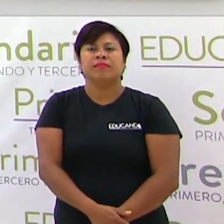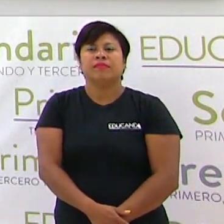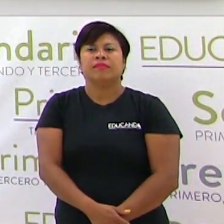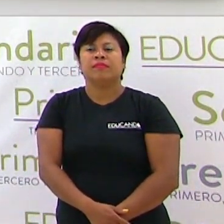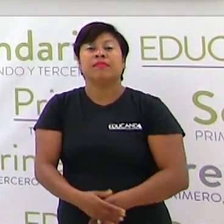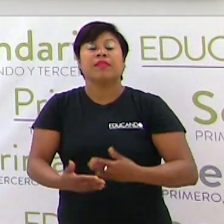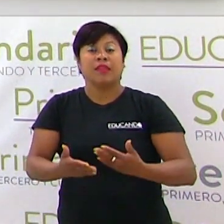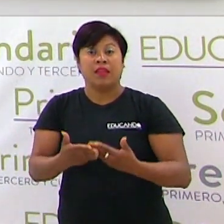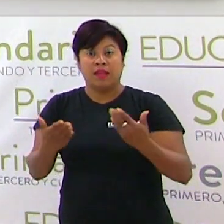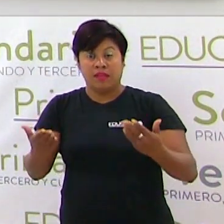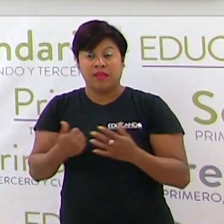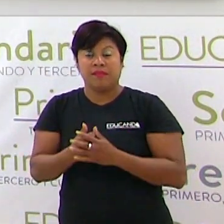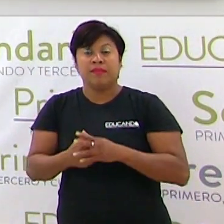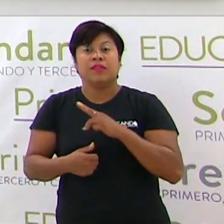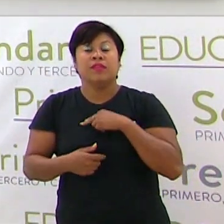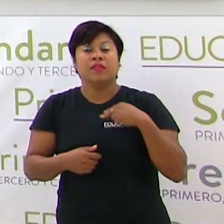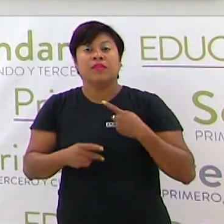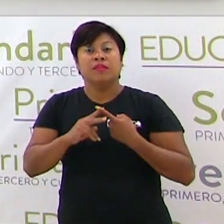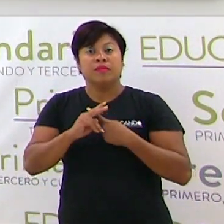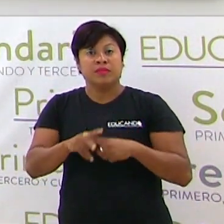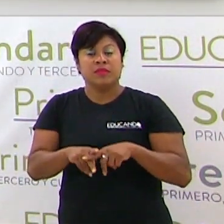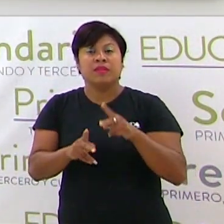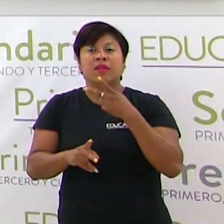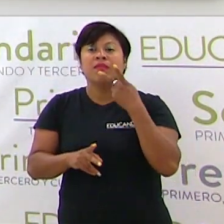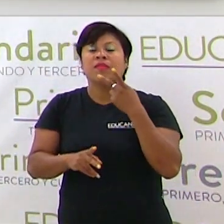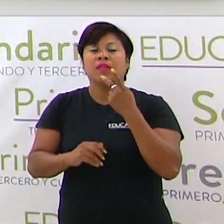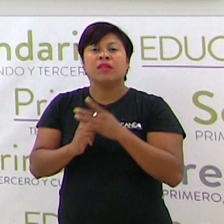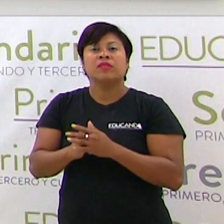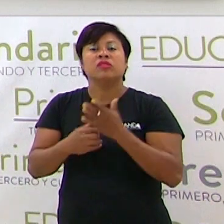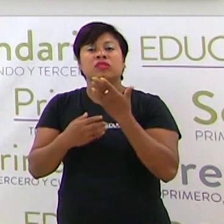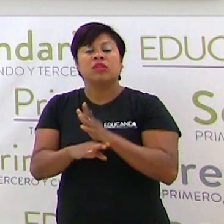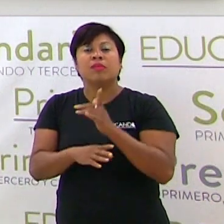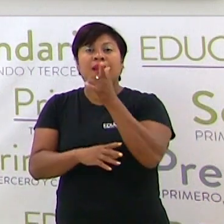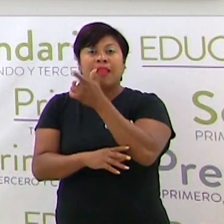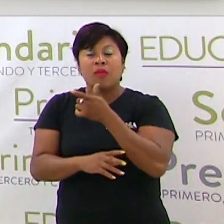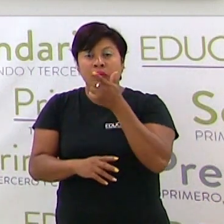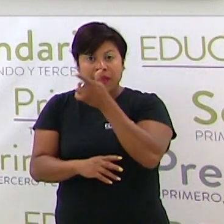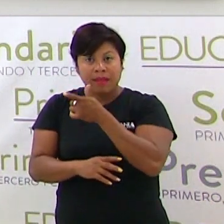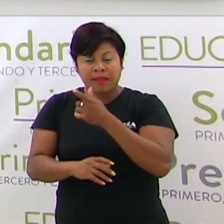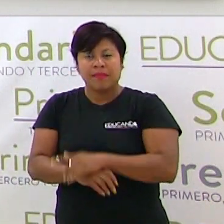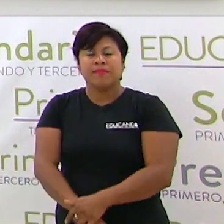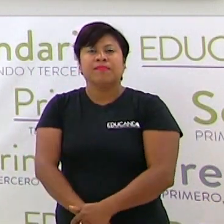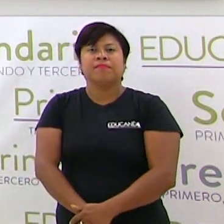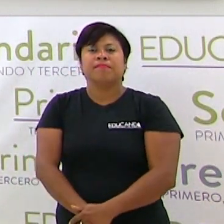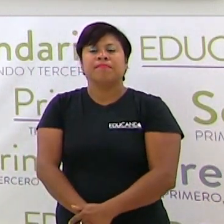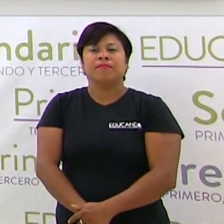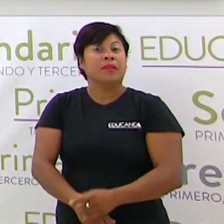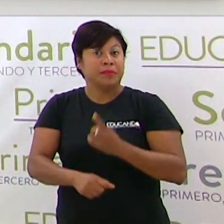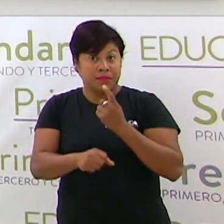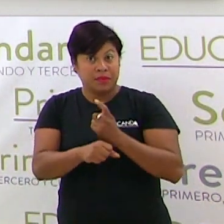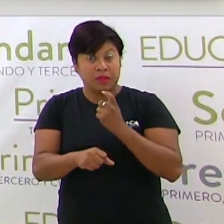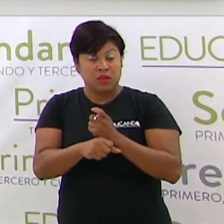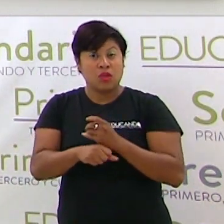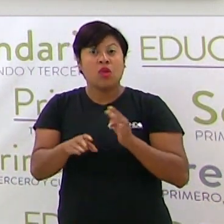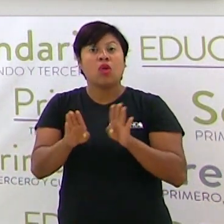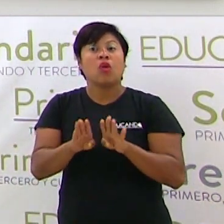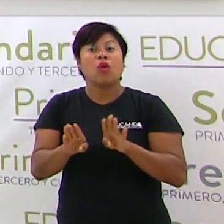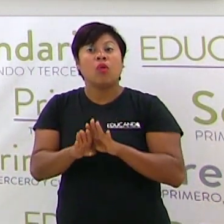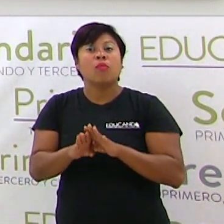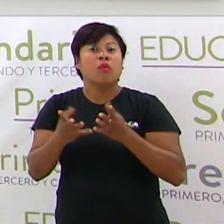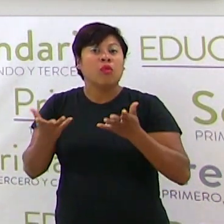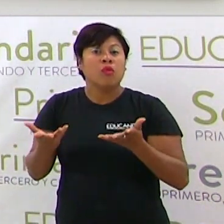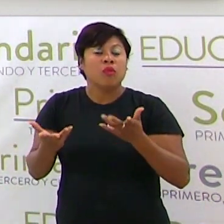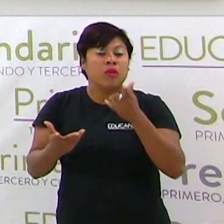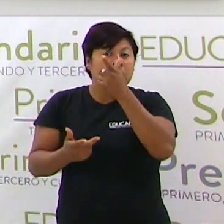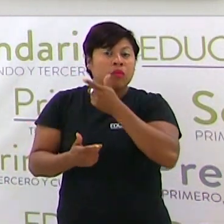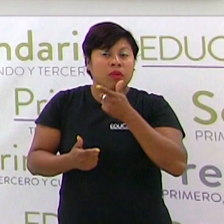Ahora aquí vamos a empezar por hablar del lenguaje. Lo primero, ¿cómo es el